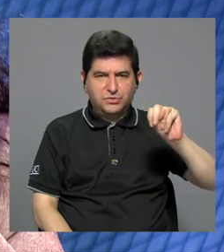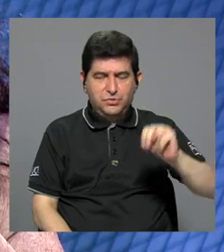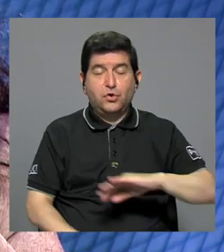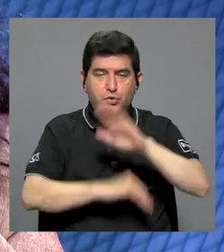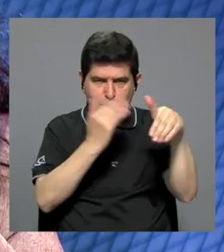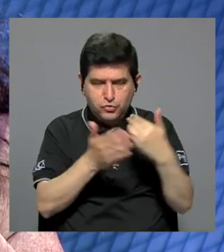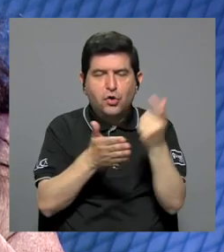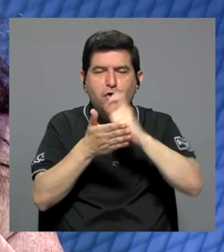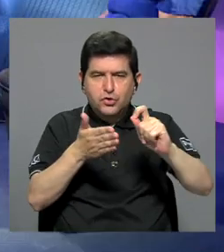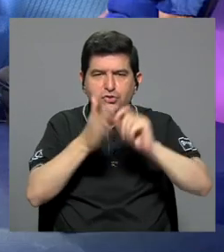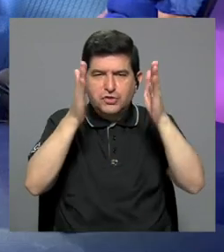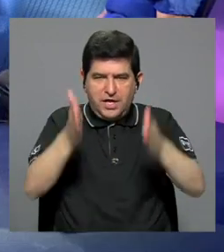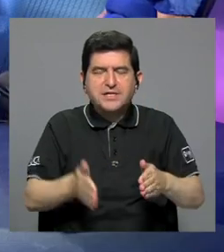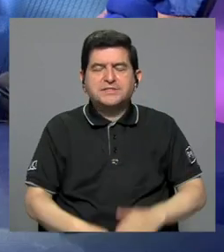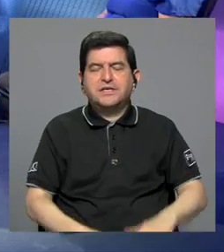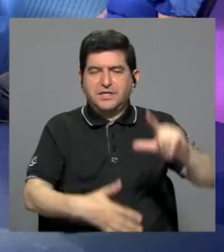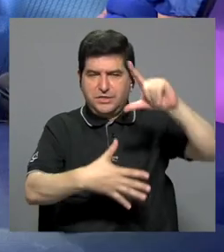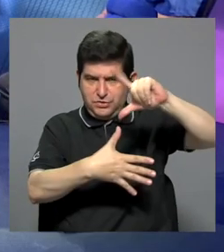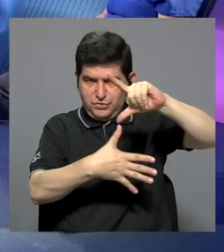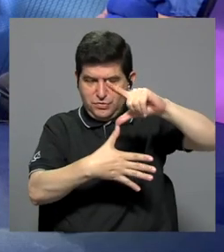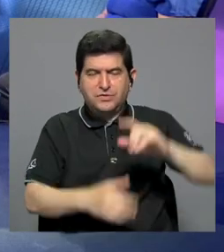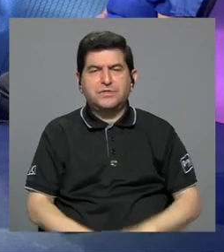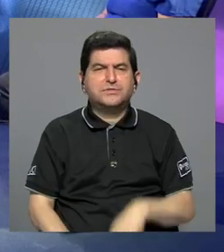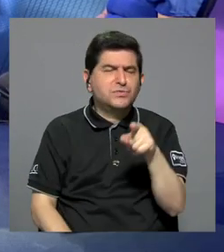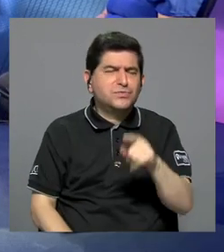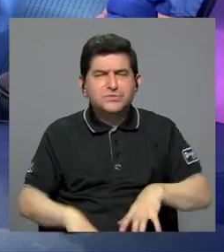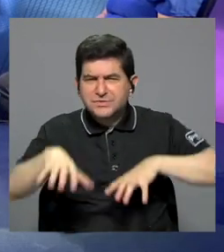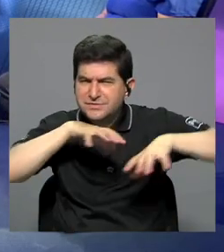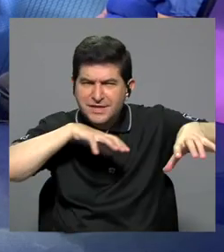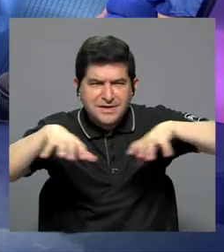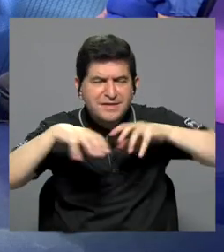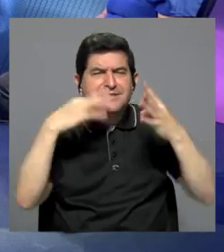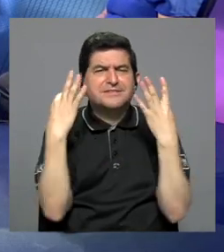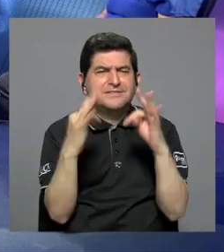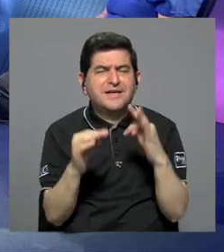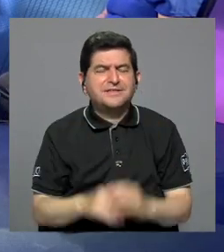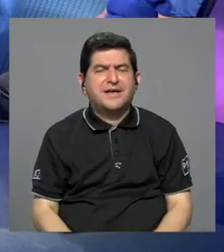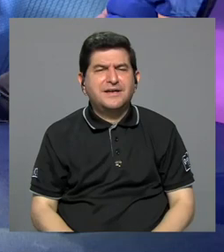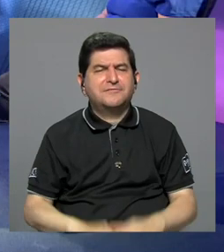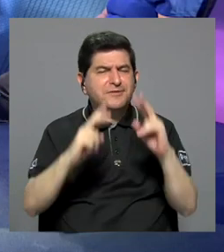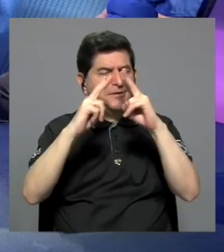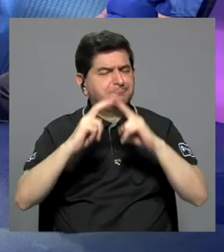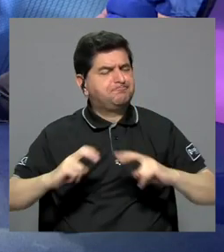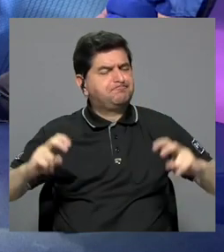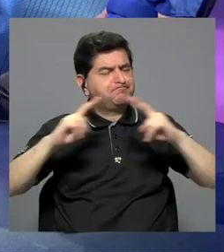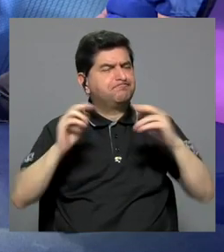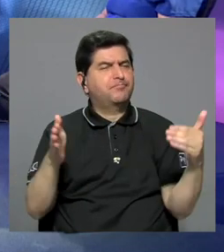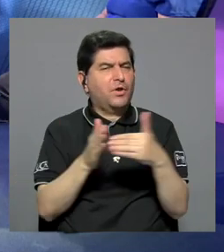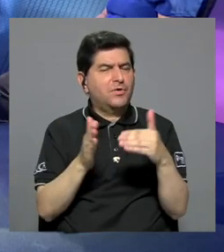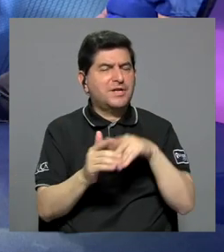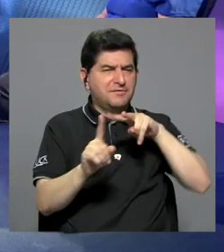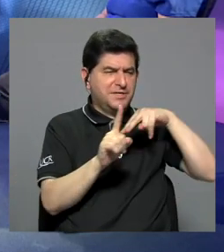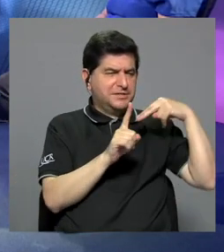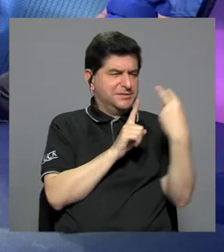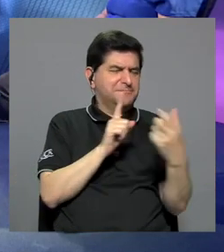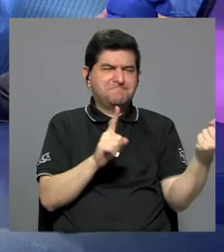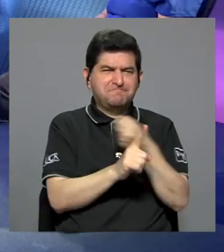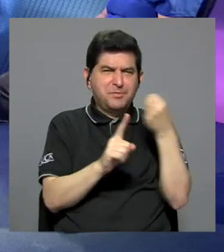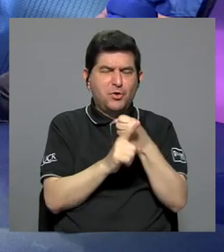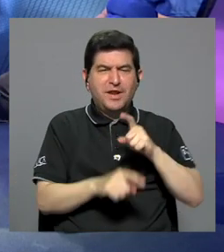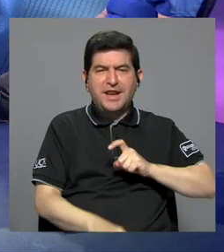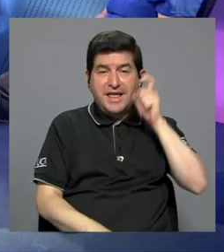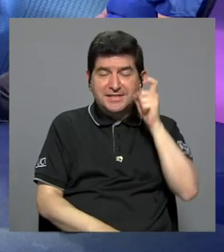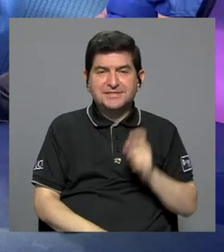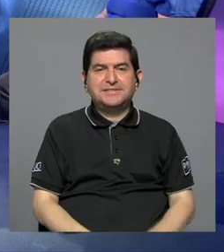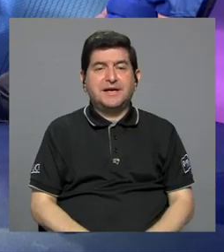autoras latinoamericanos. Entonces, la dinámica que ustedes desarrollaron para tratar de revisar este paradigma de violencia de género